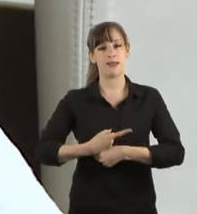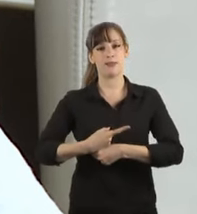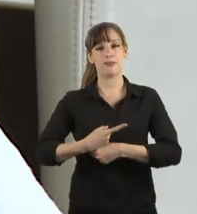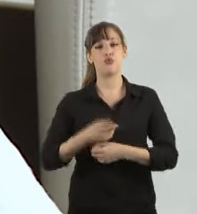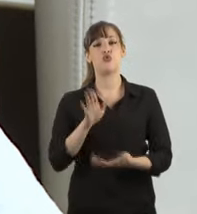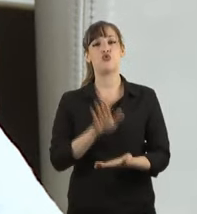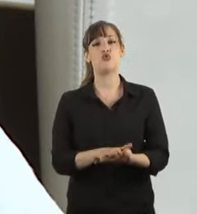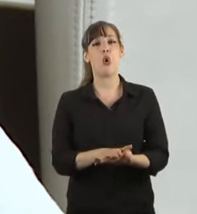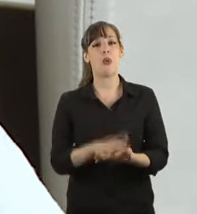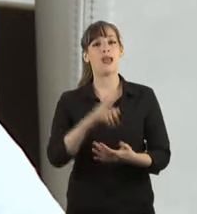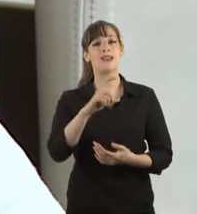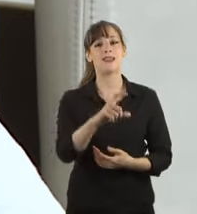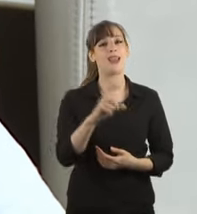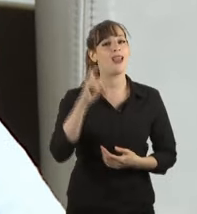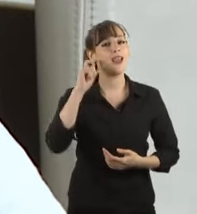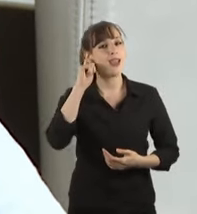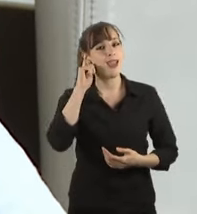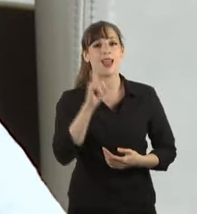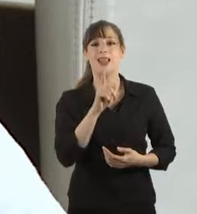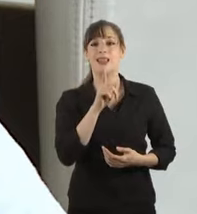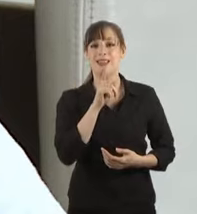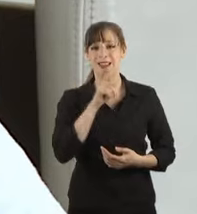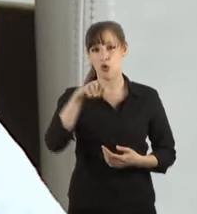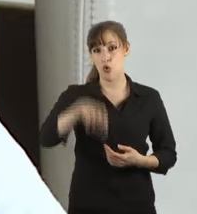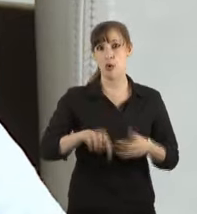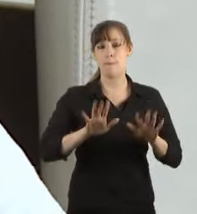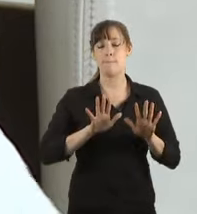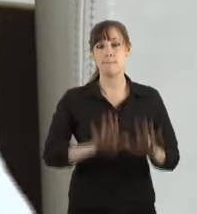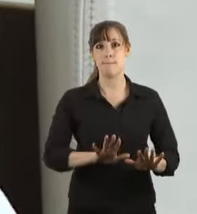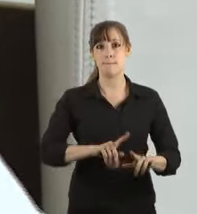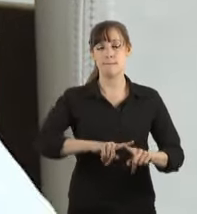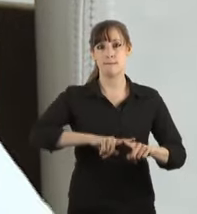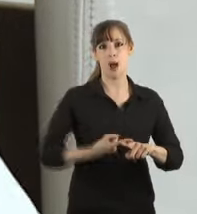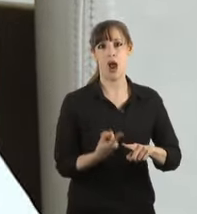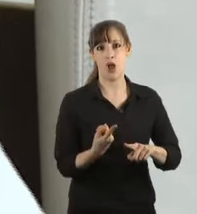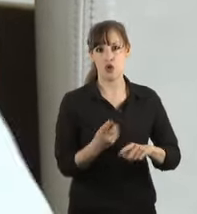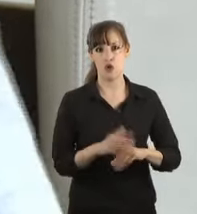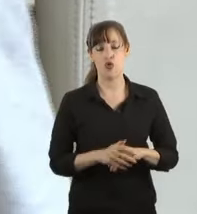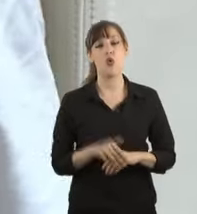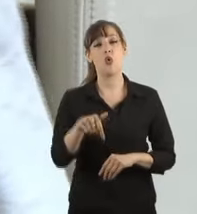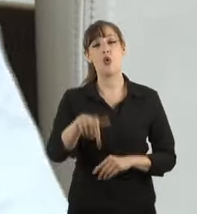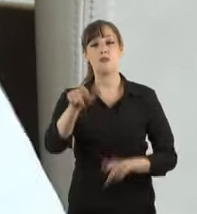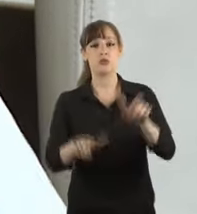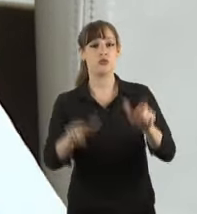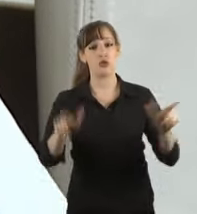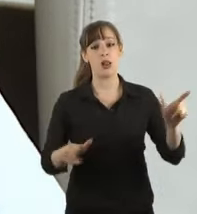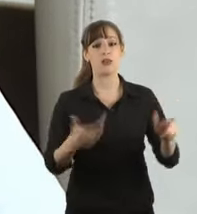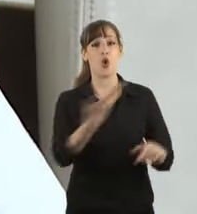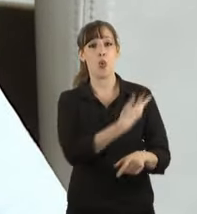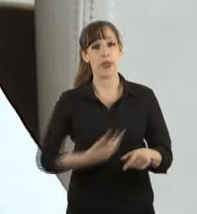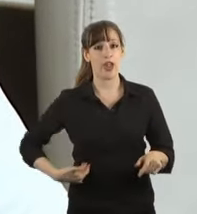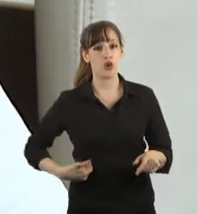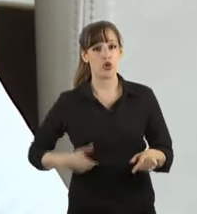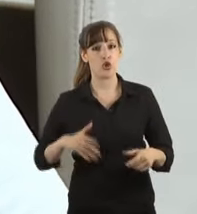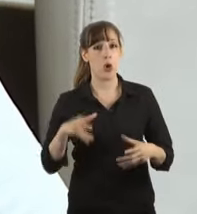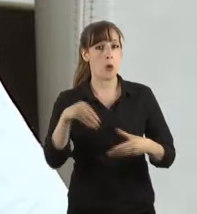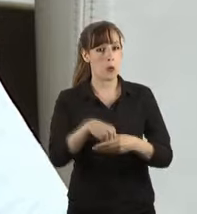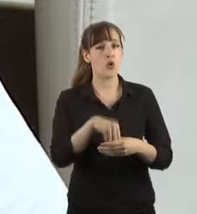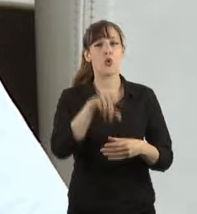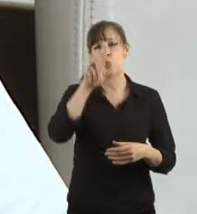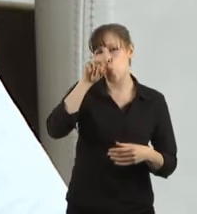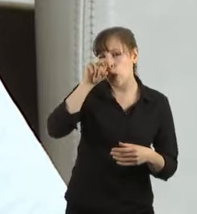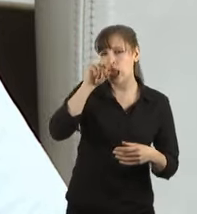medida de fuerza de la cgt eh hoy funcionarios del gobierno nacional a través de Twitter y otras vías de